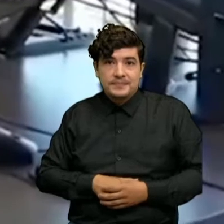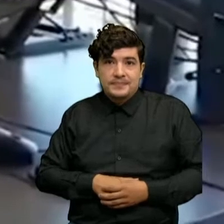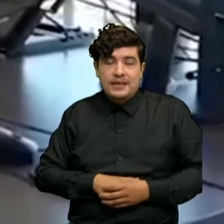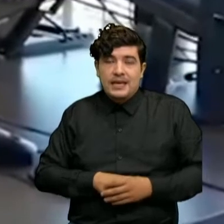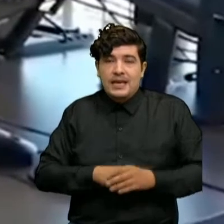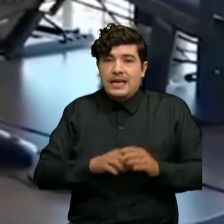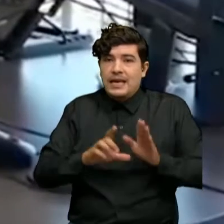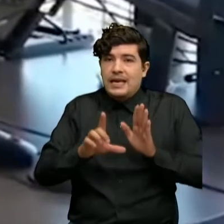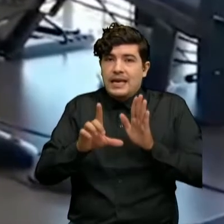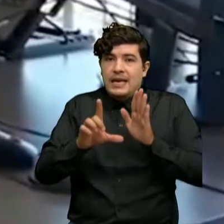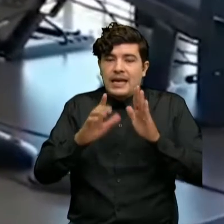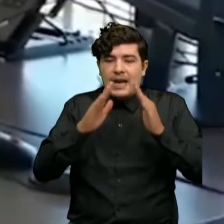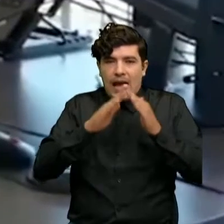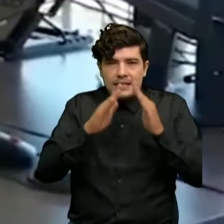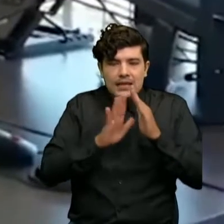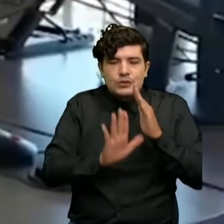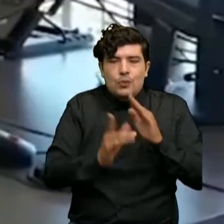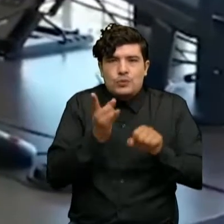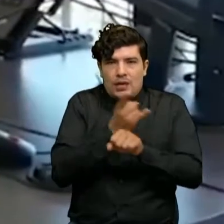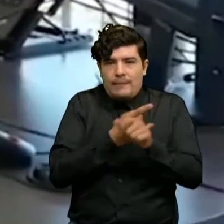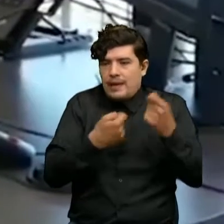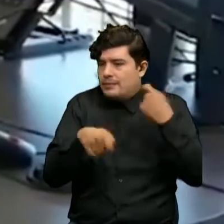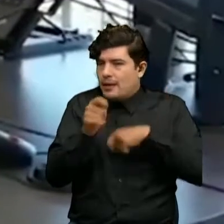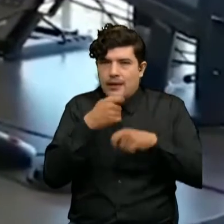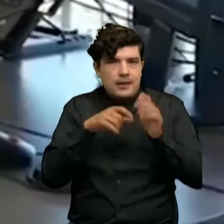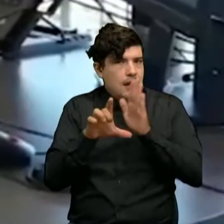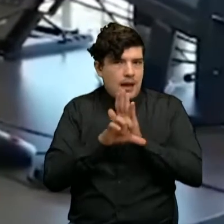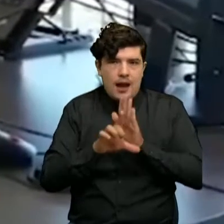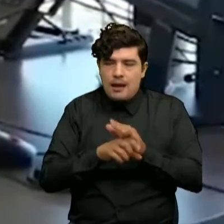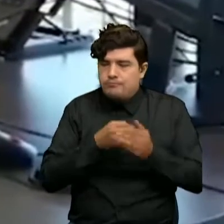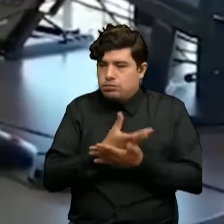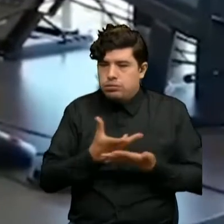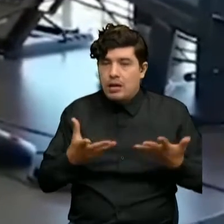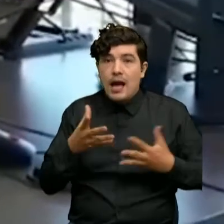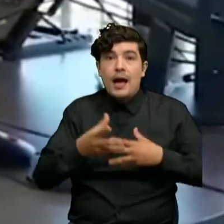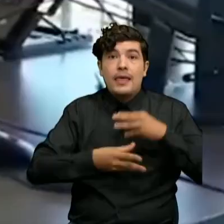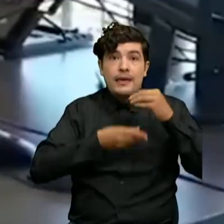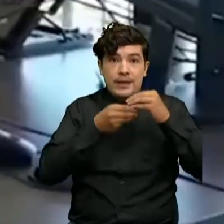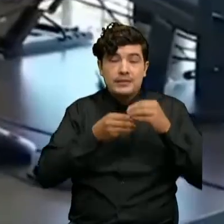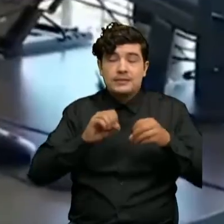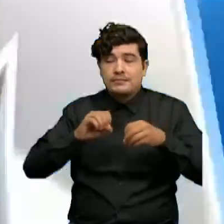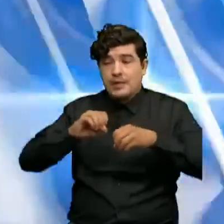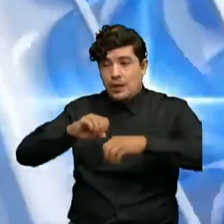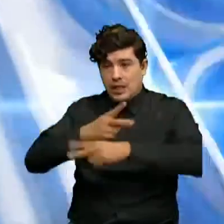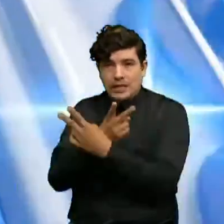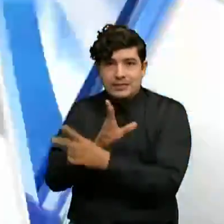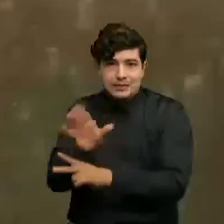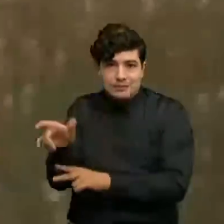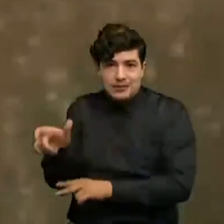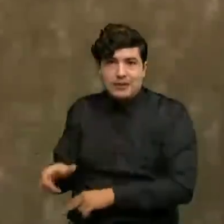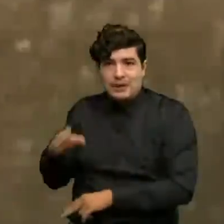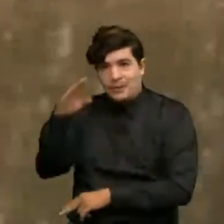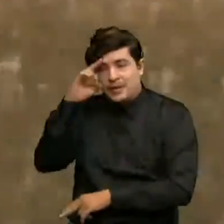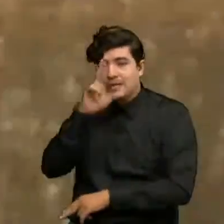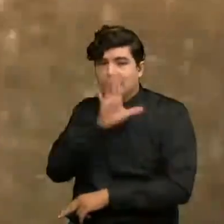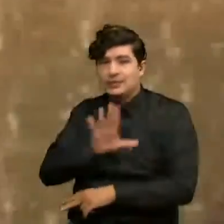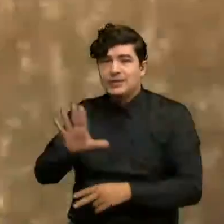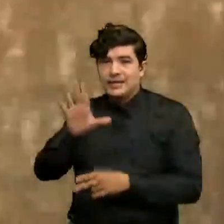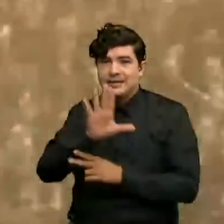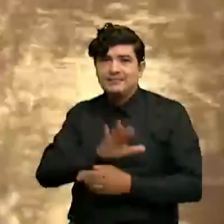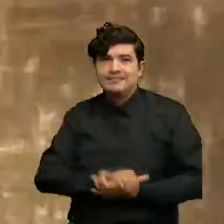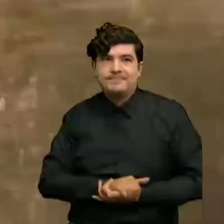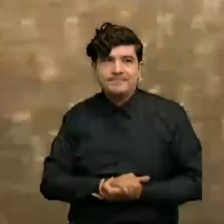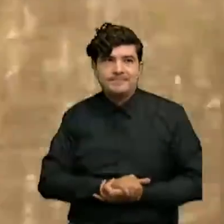visitar el muebles o inmuebles y el delito de violencia contra servidor público las fuertes lluvias